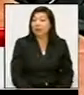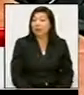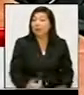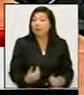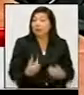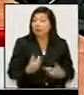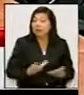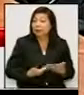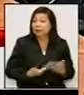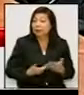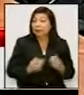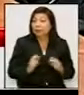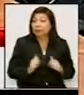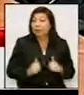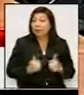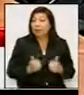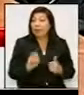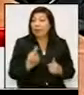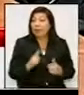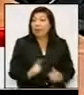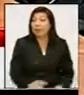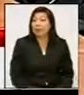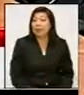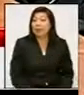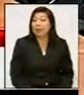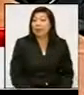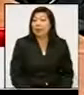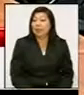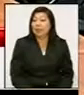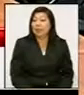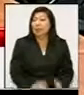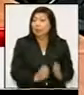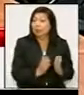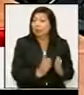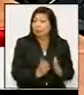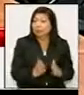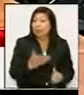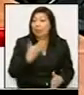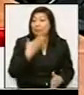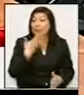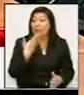organizarse, tiene que echarle una mirada crítica para reordenar, organizar mejor.